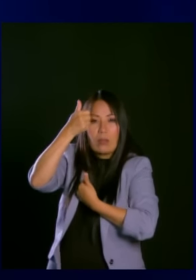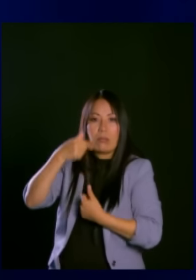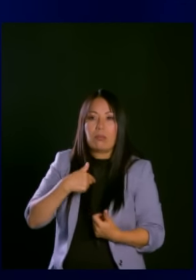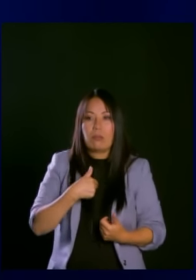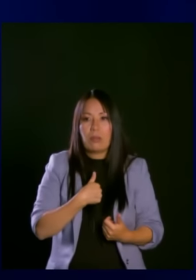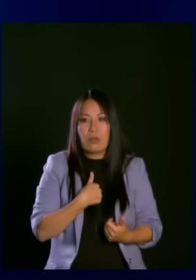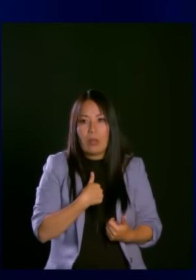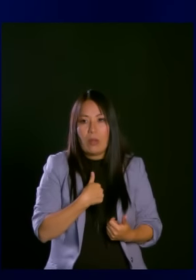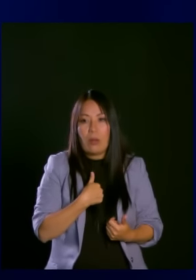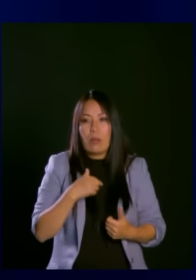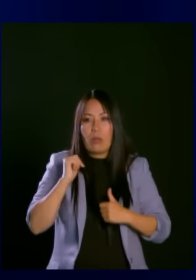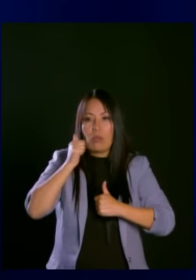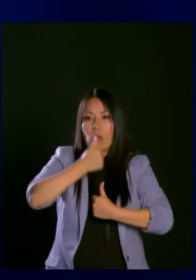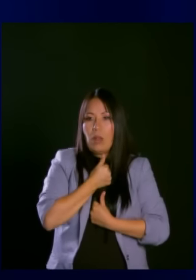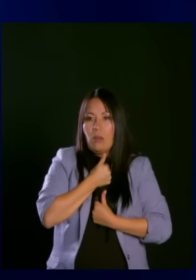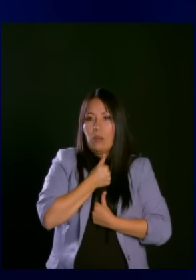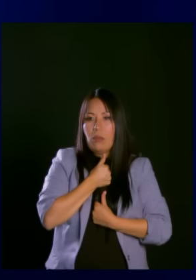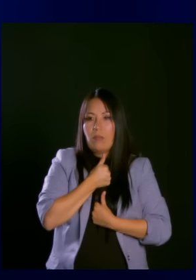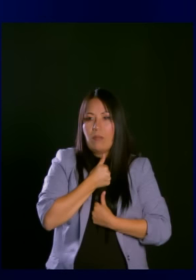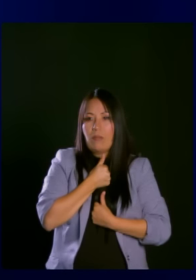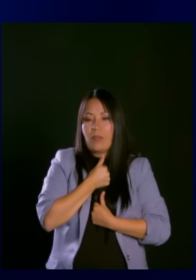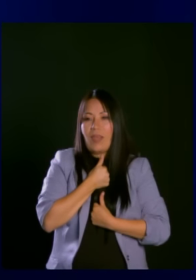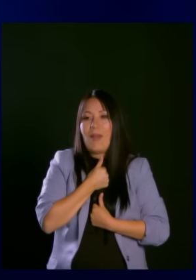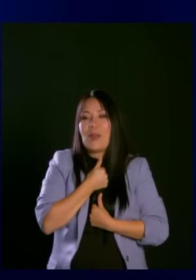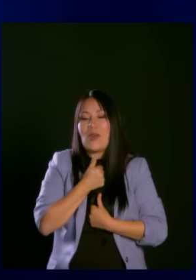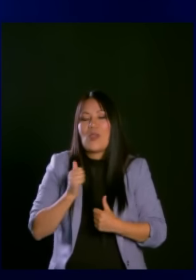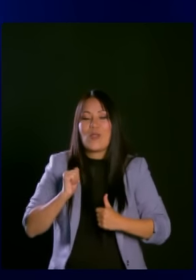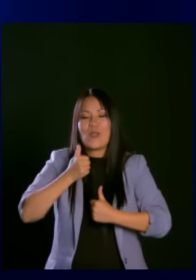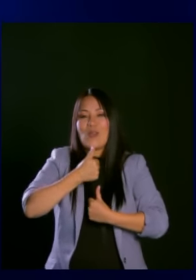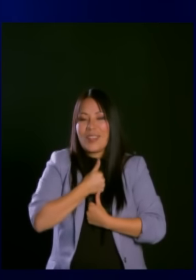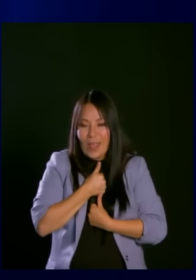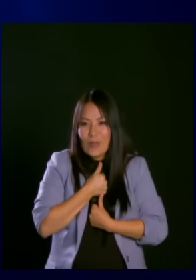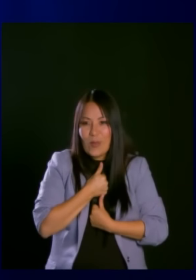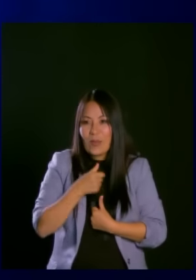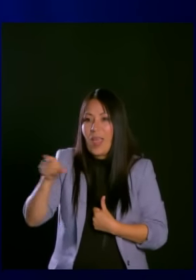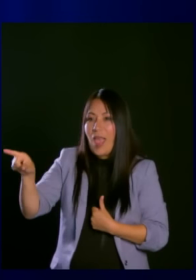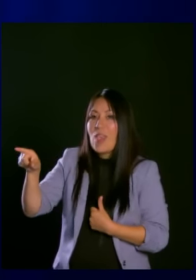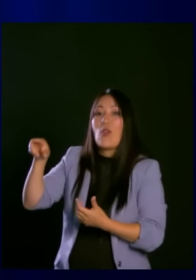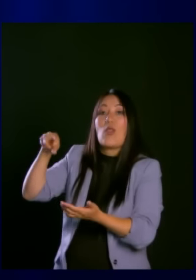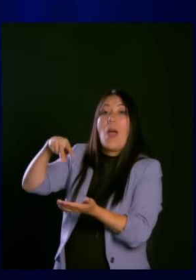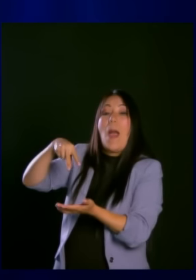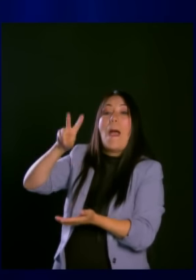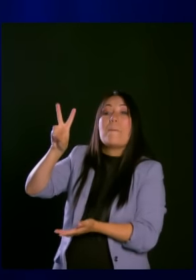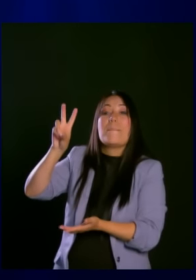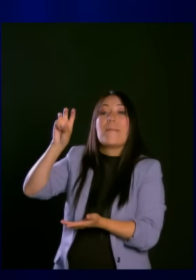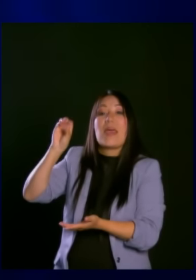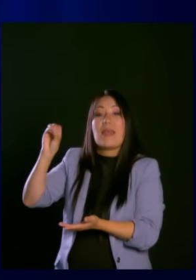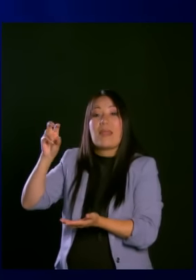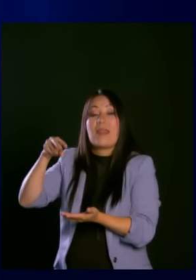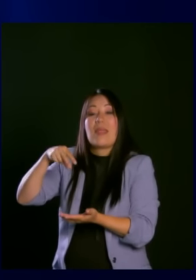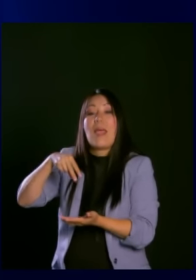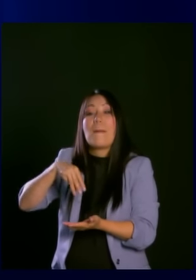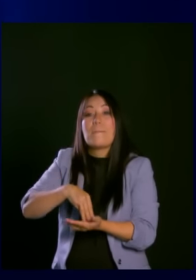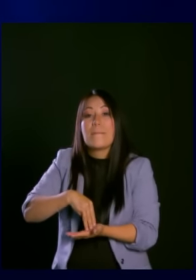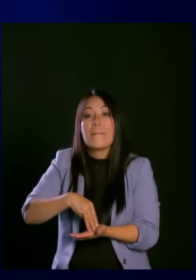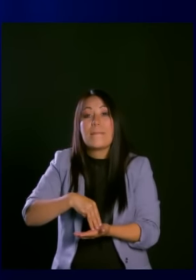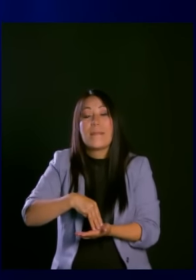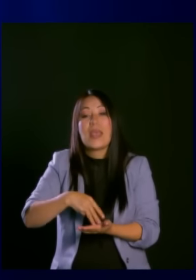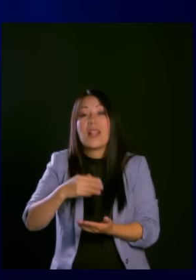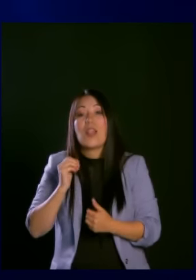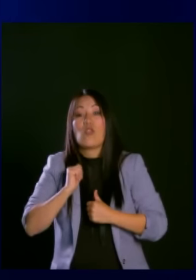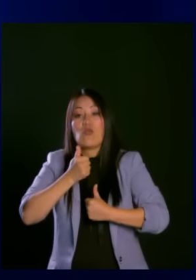Si podés hacerle frente, y si no, dice, mandás una embajada y hacer las paces antes de que llegue.